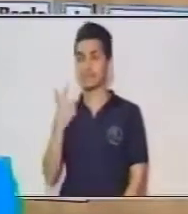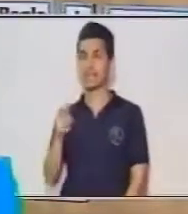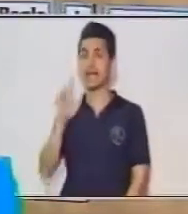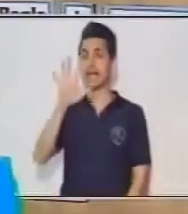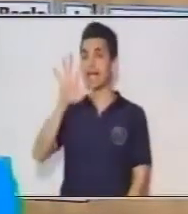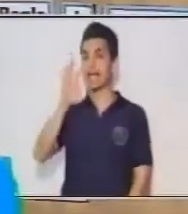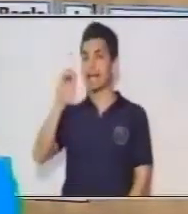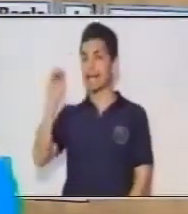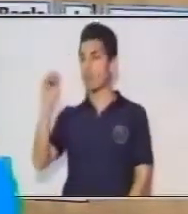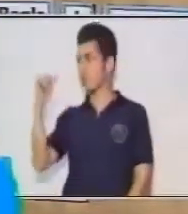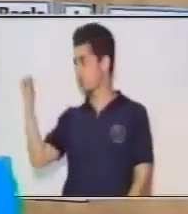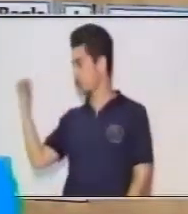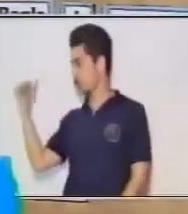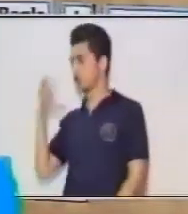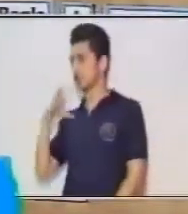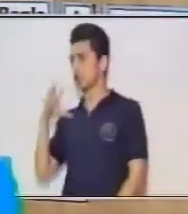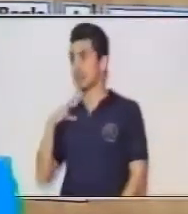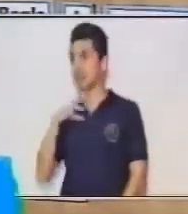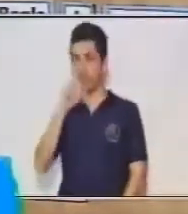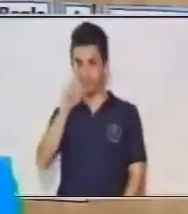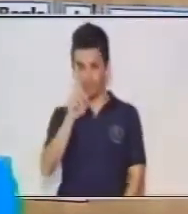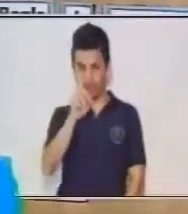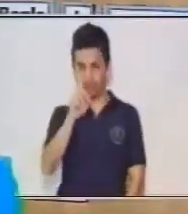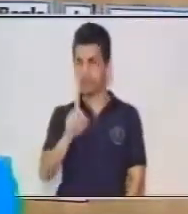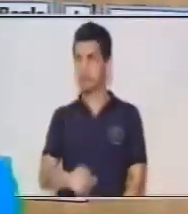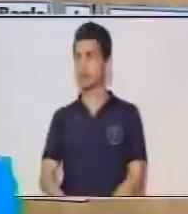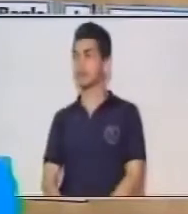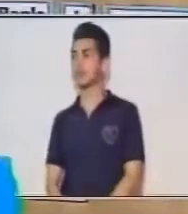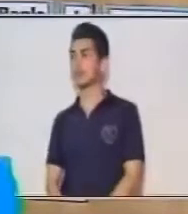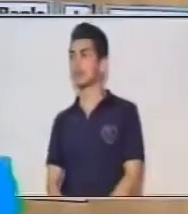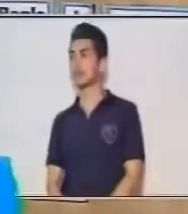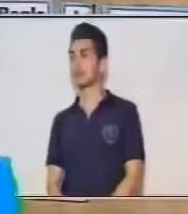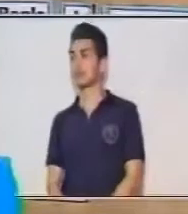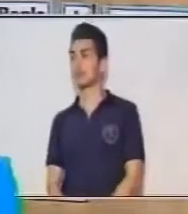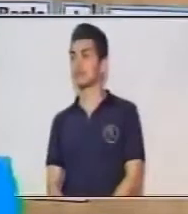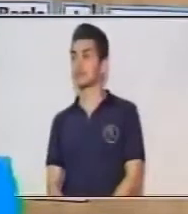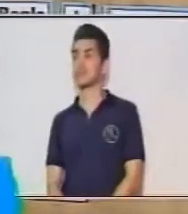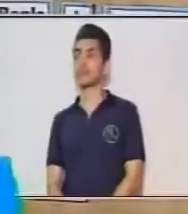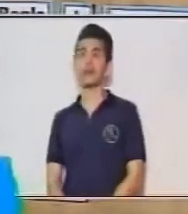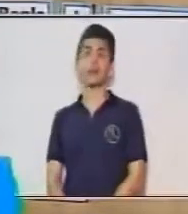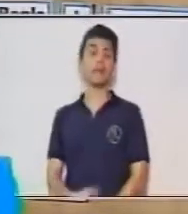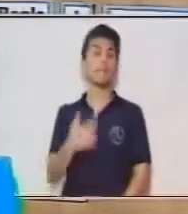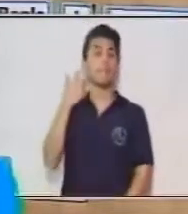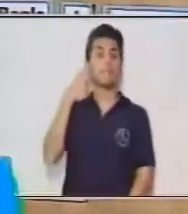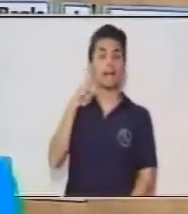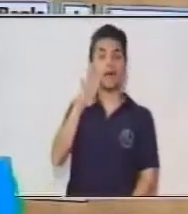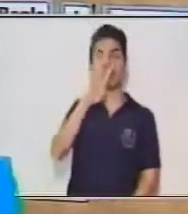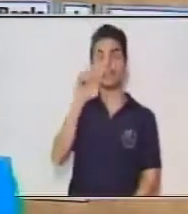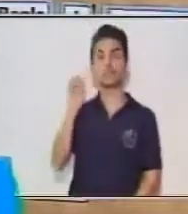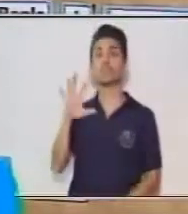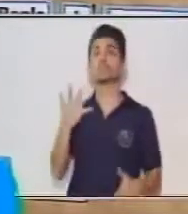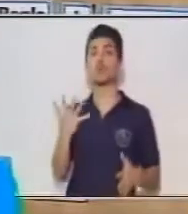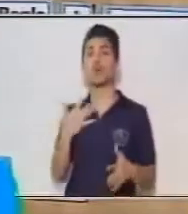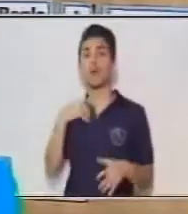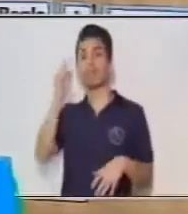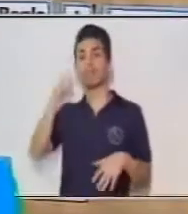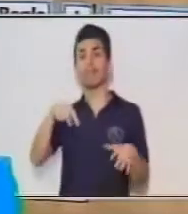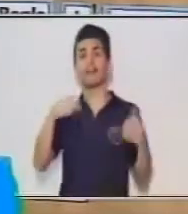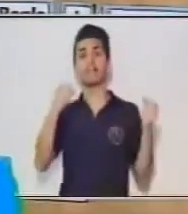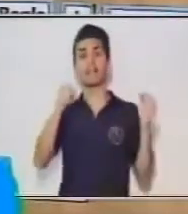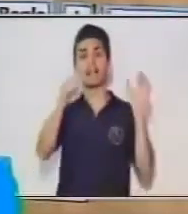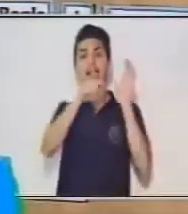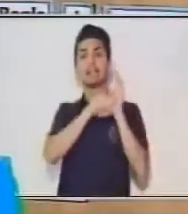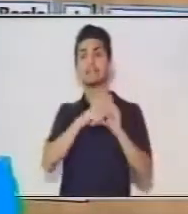está identificado con una D. Y a 500, para que nos dé 400, ¿cuánto le debemos de